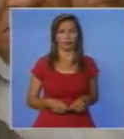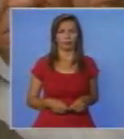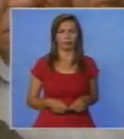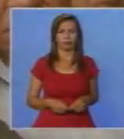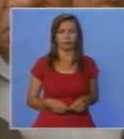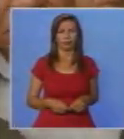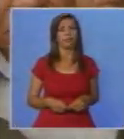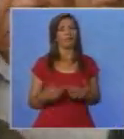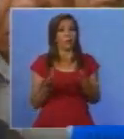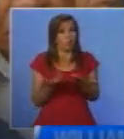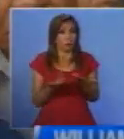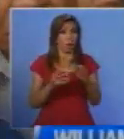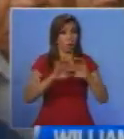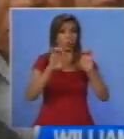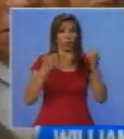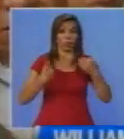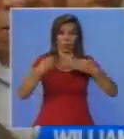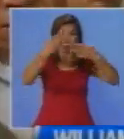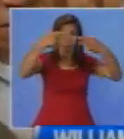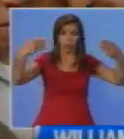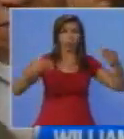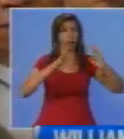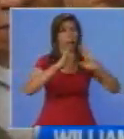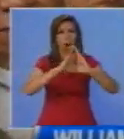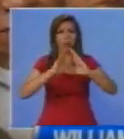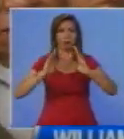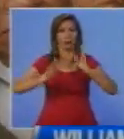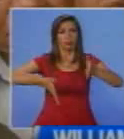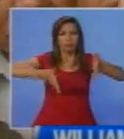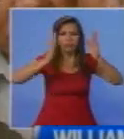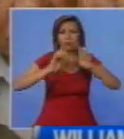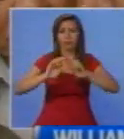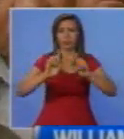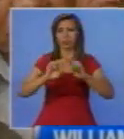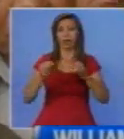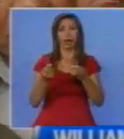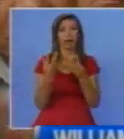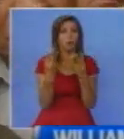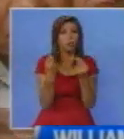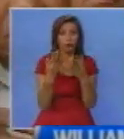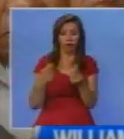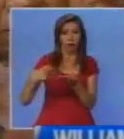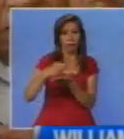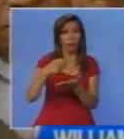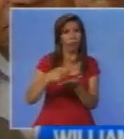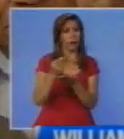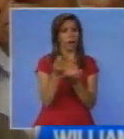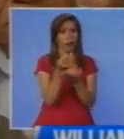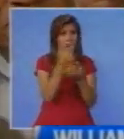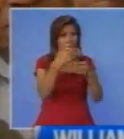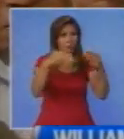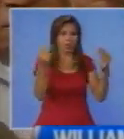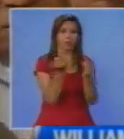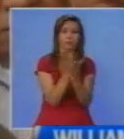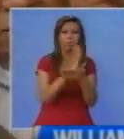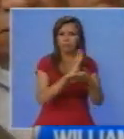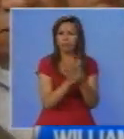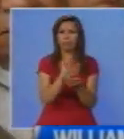Hay los bienes, que nos entreguen los bienes a nombre de los cientos de perjudicados, de los miles de perjudicados, y cada grupo de perjudicados